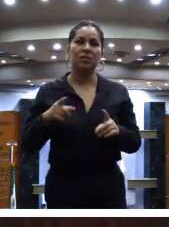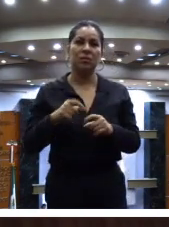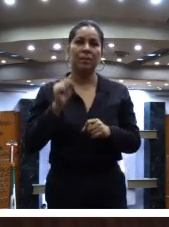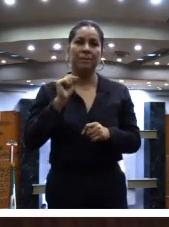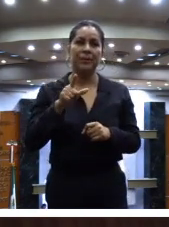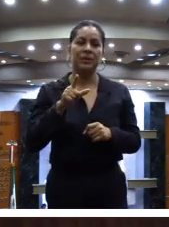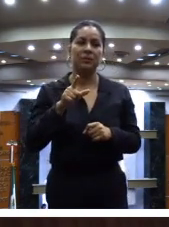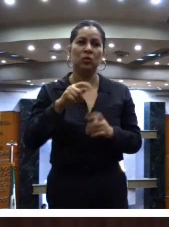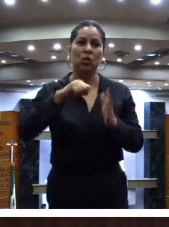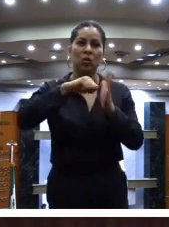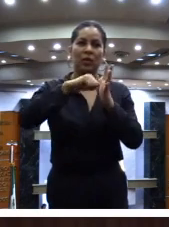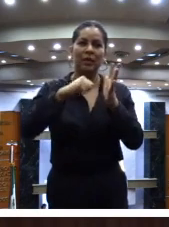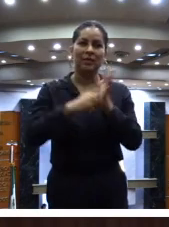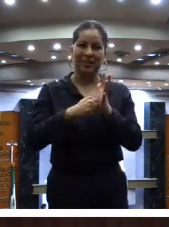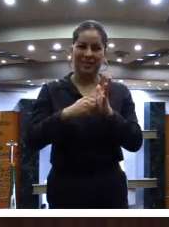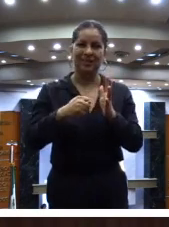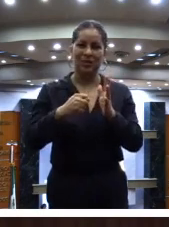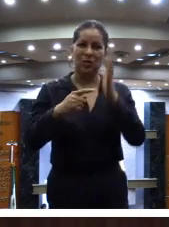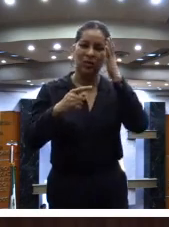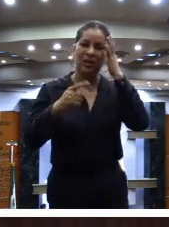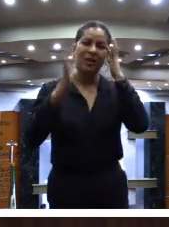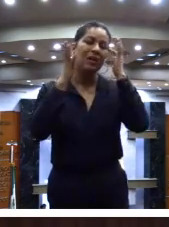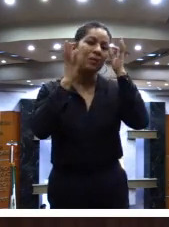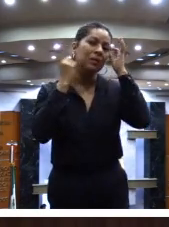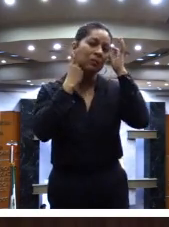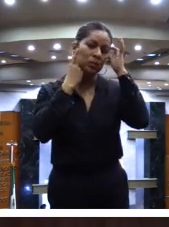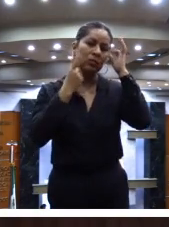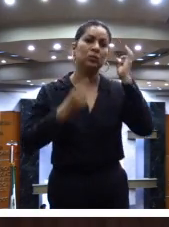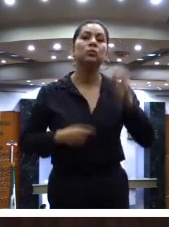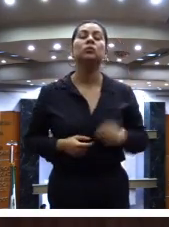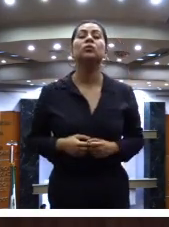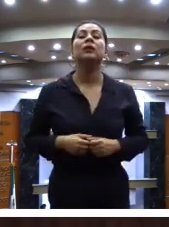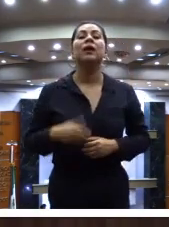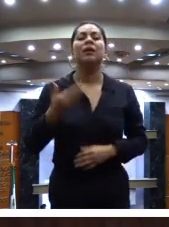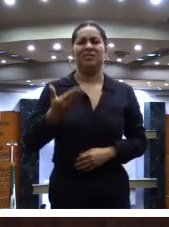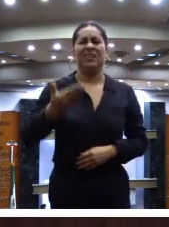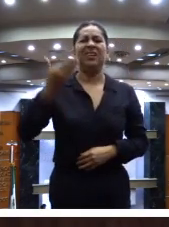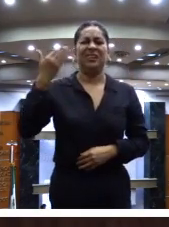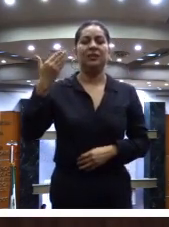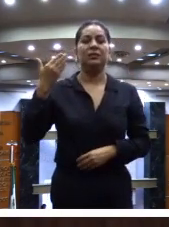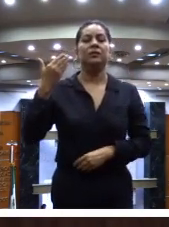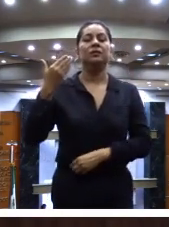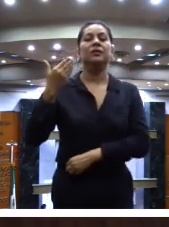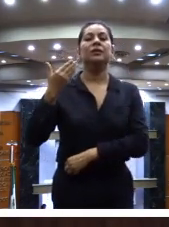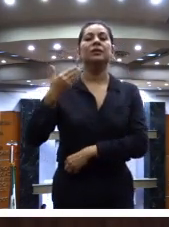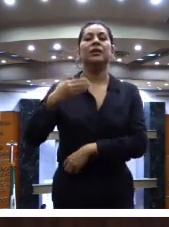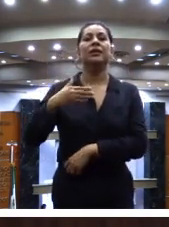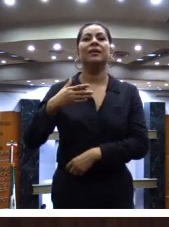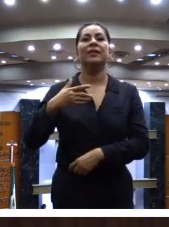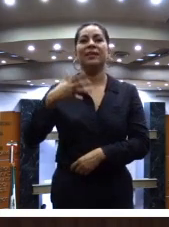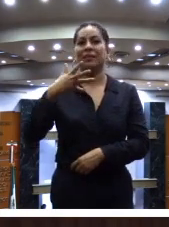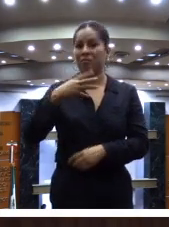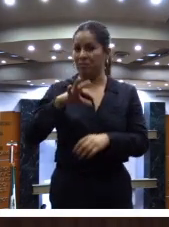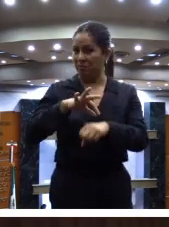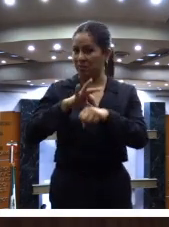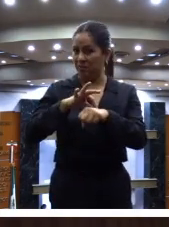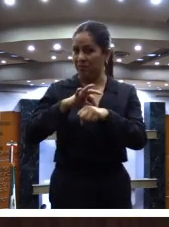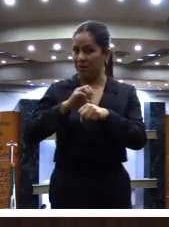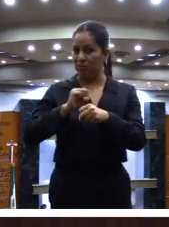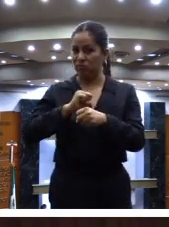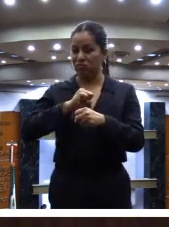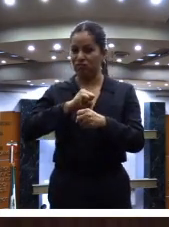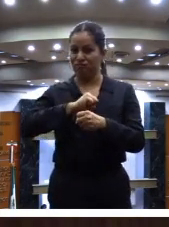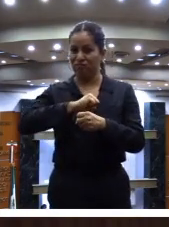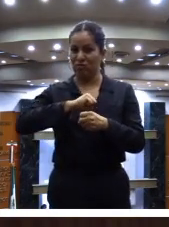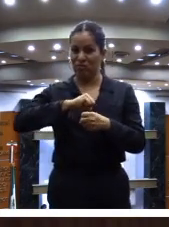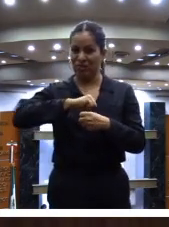los cuerpos técnicos del poder legislativo En ese entonces toda vez de que había la pandemia y había